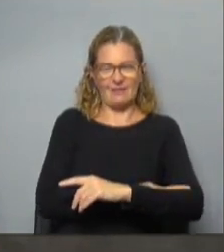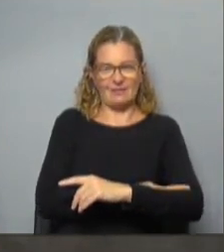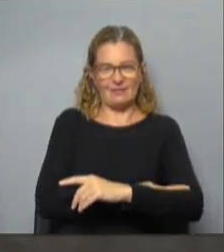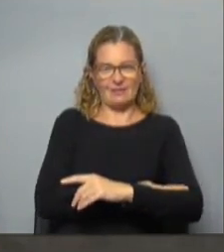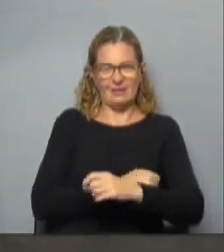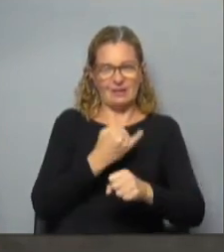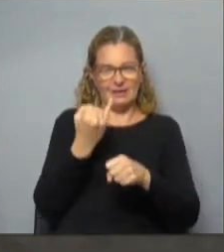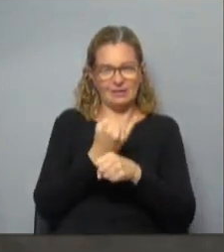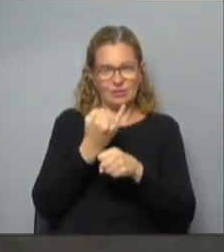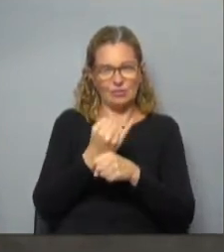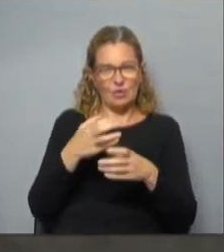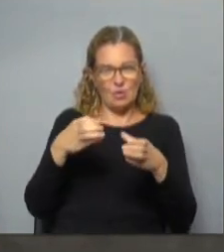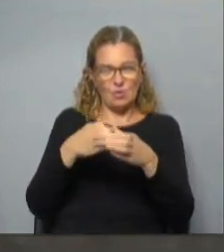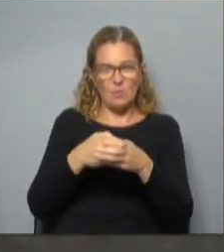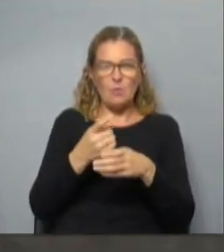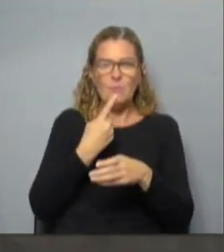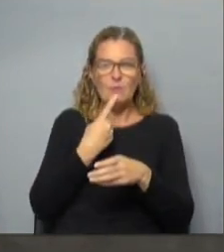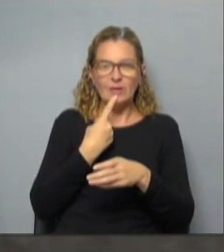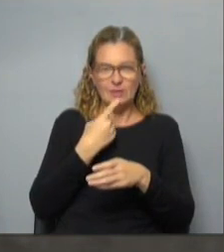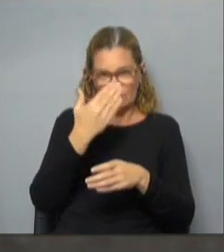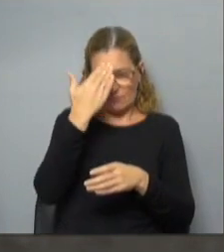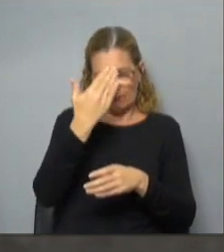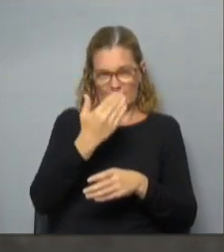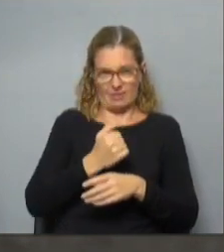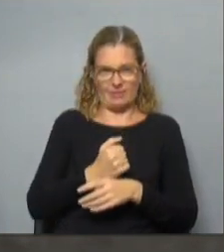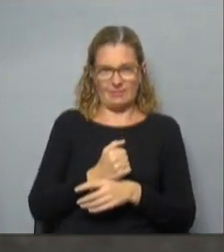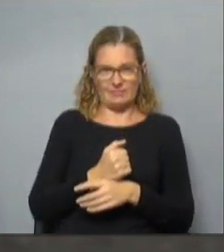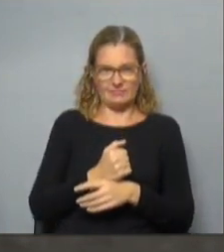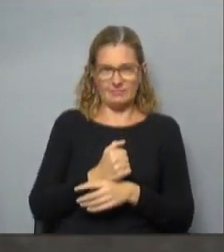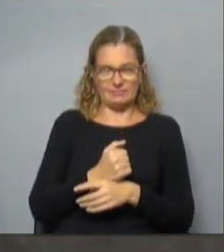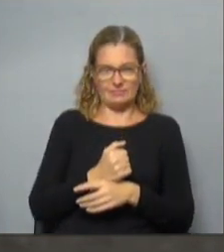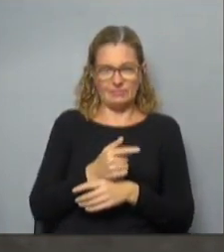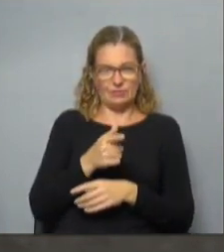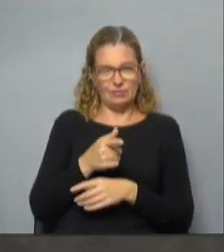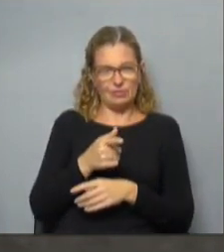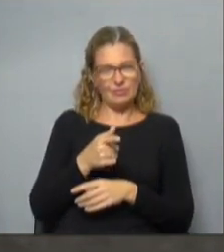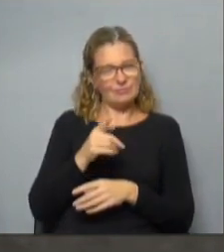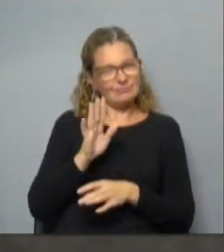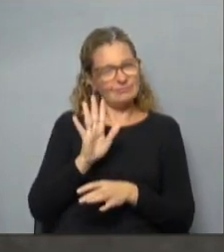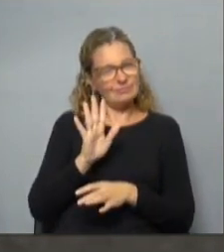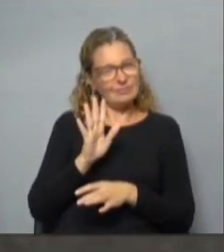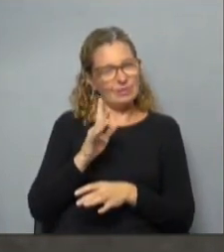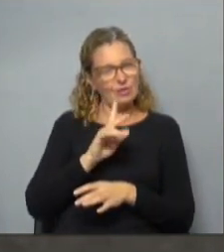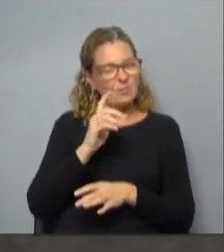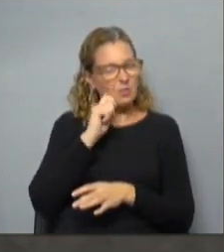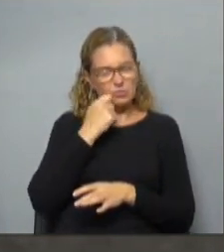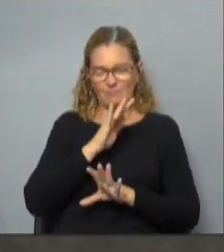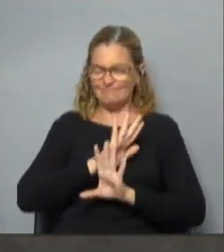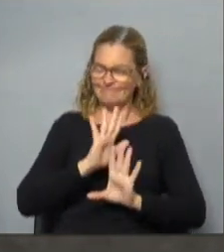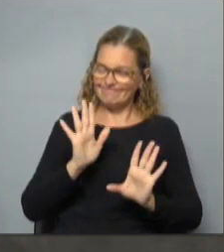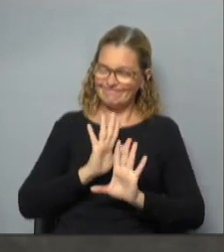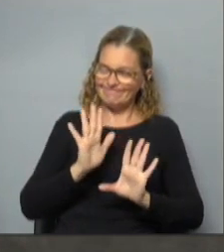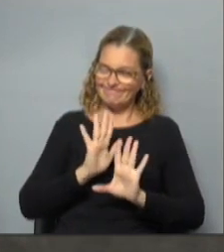institución partido político en el caso de frente yo creo que eso fue lo que menos me gustó